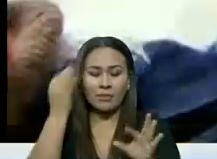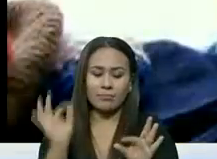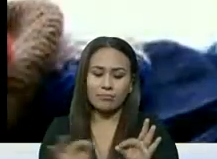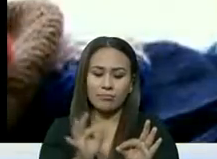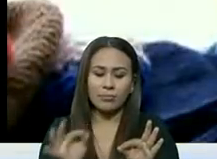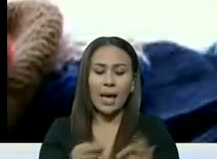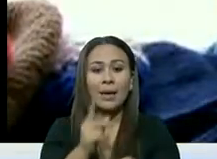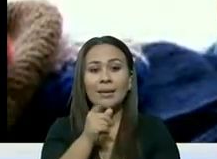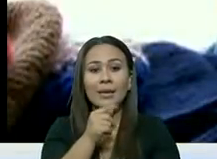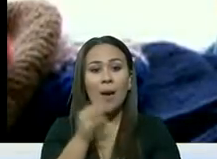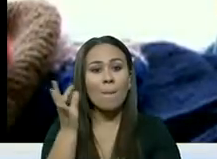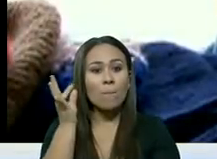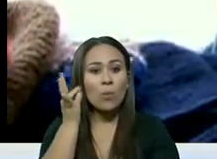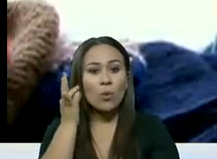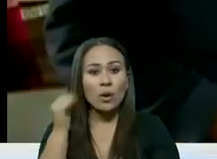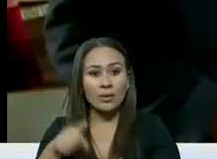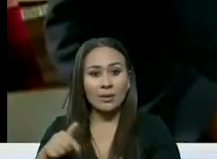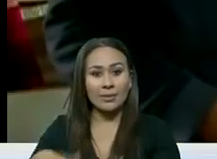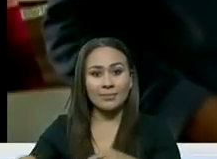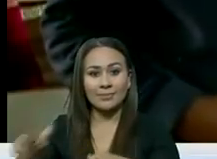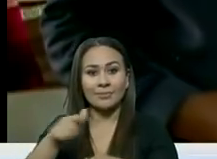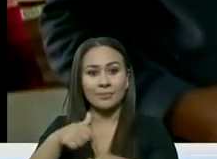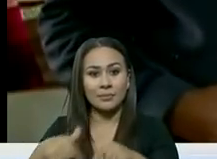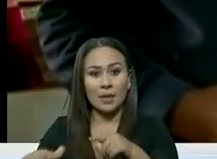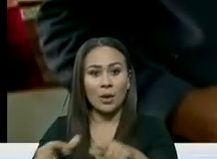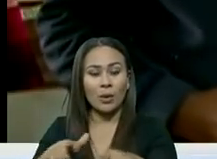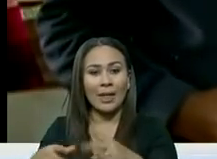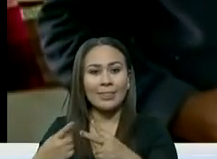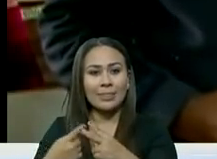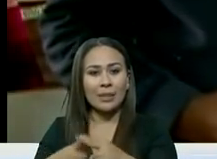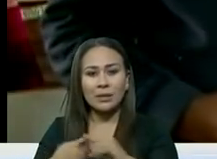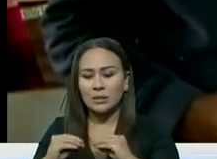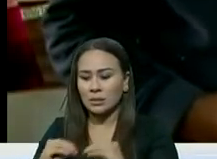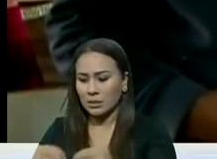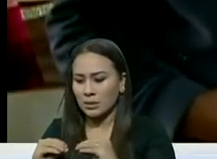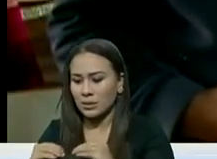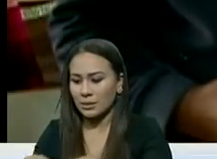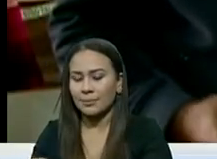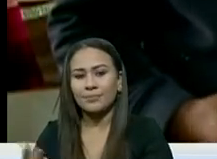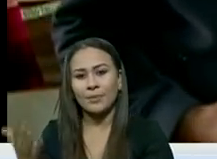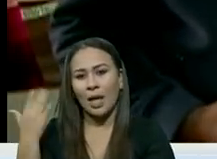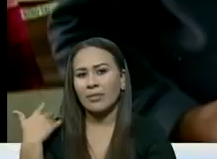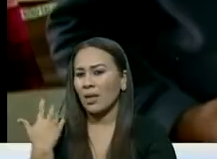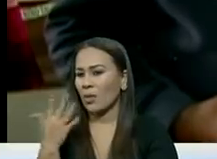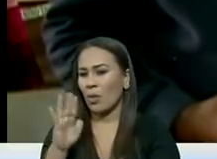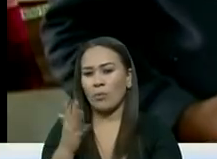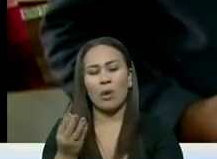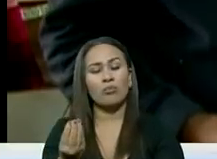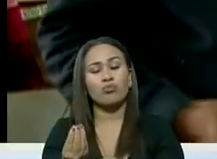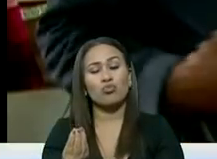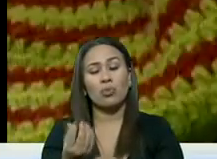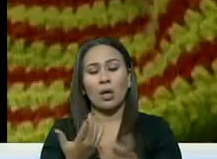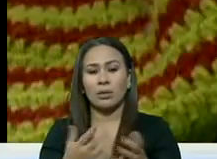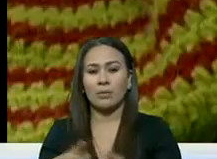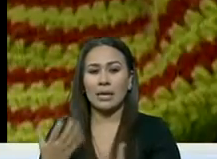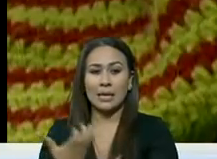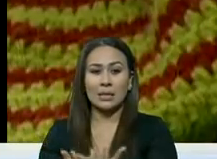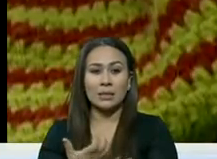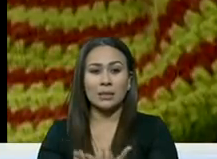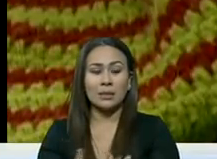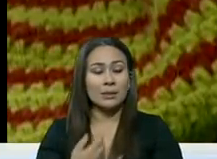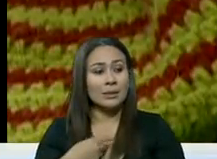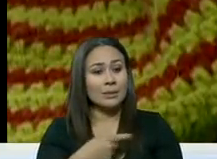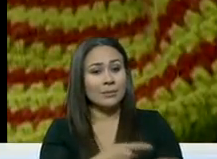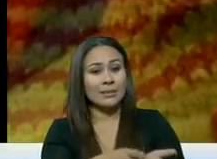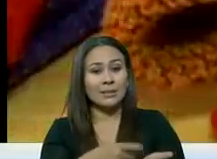mujeres de acá de la zona. En ese entonces, obviamente, no tenían muchas actividades económicas como para suplir sus